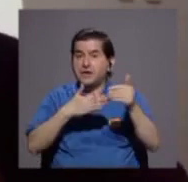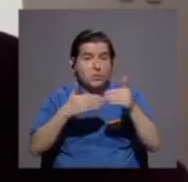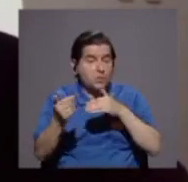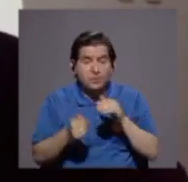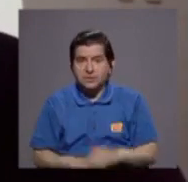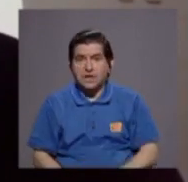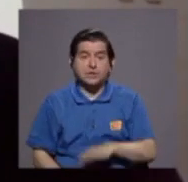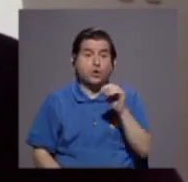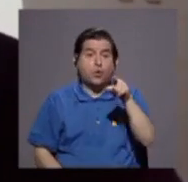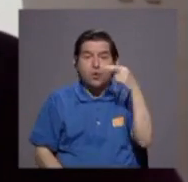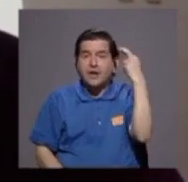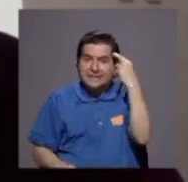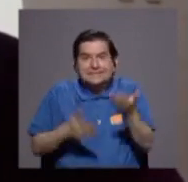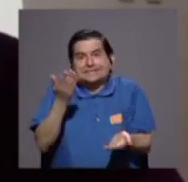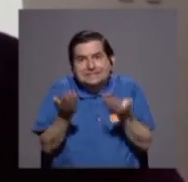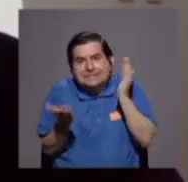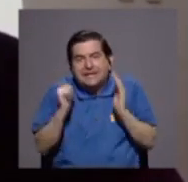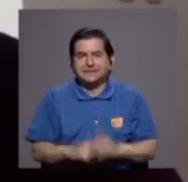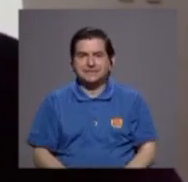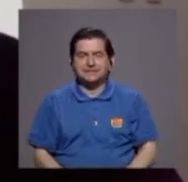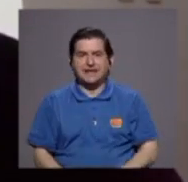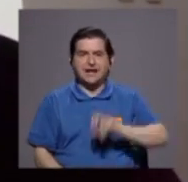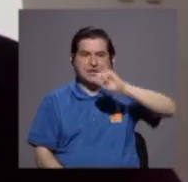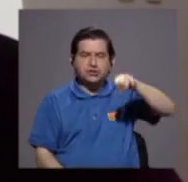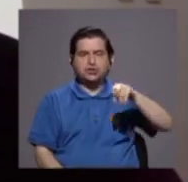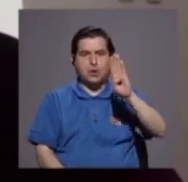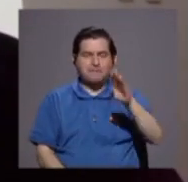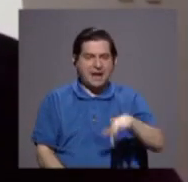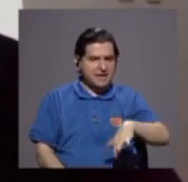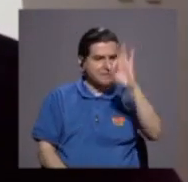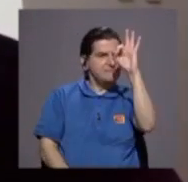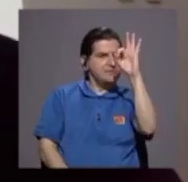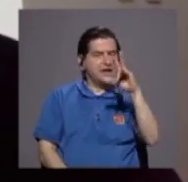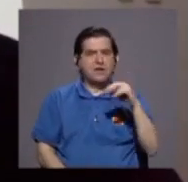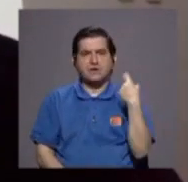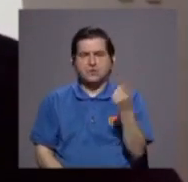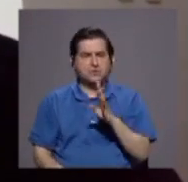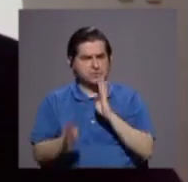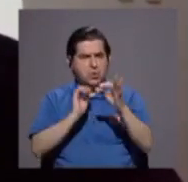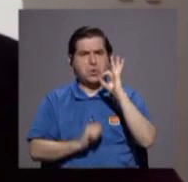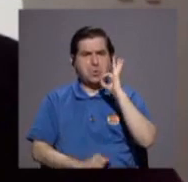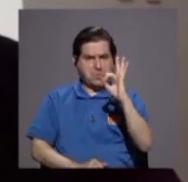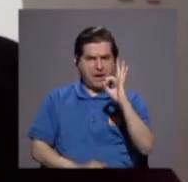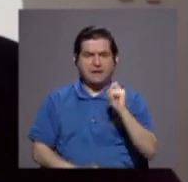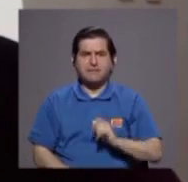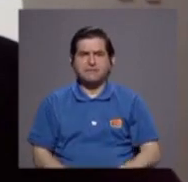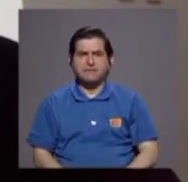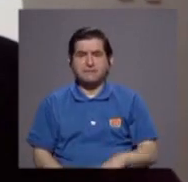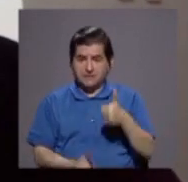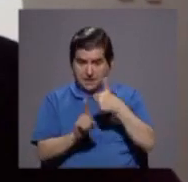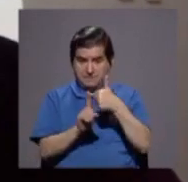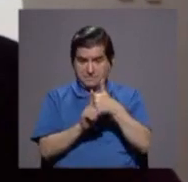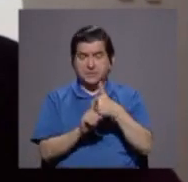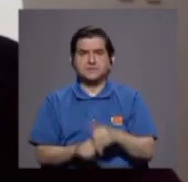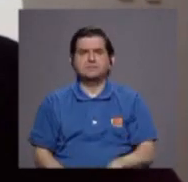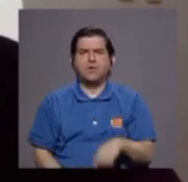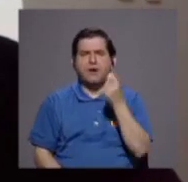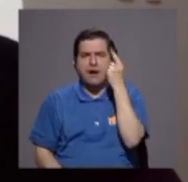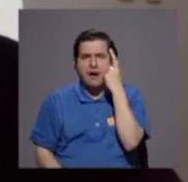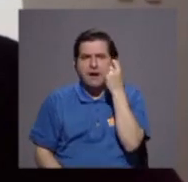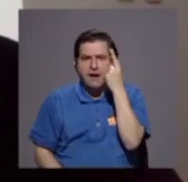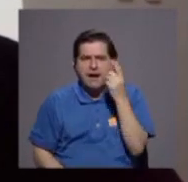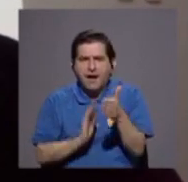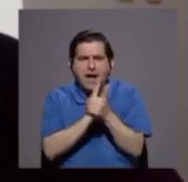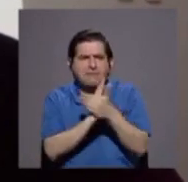o quizá por esto, Biden la haya seleccionado, no solo habla muy bien de él, de entender dónde está